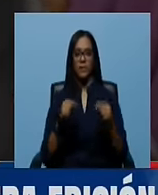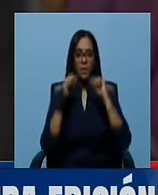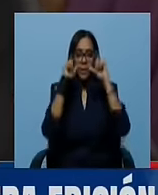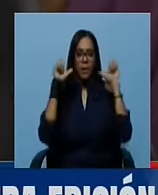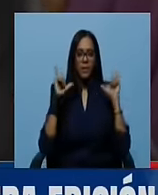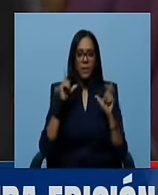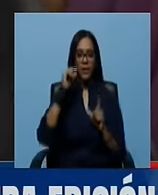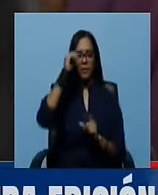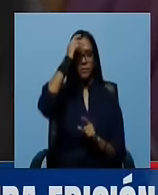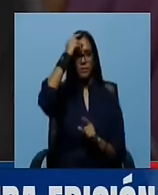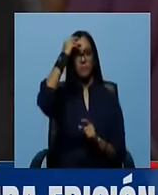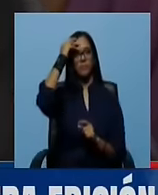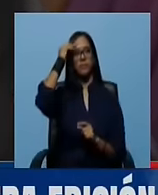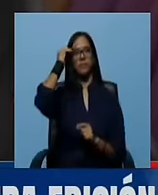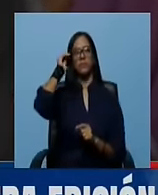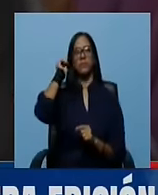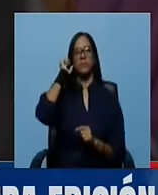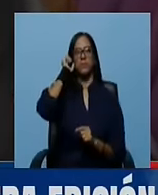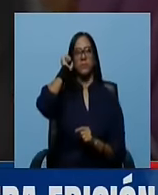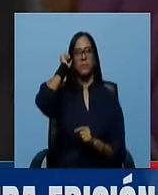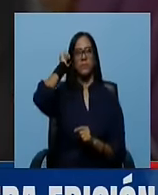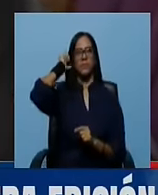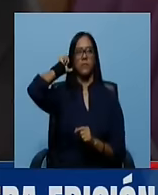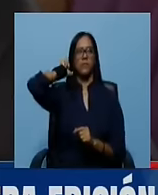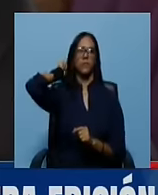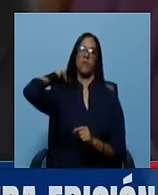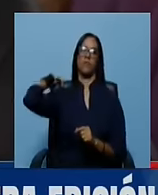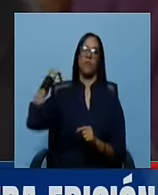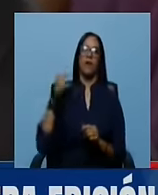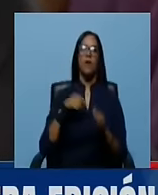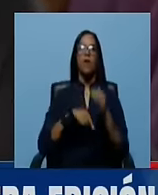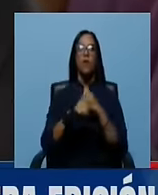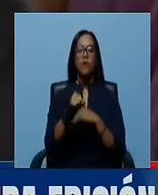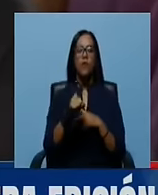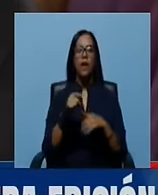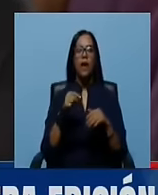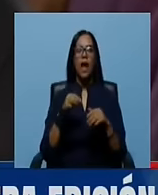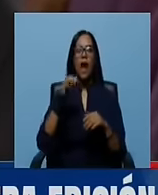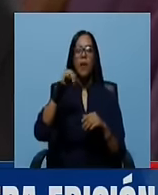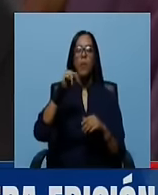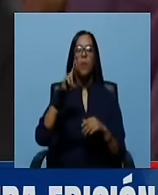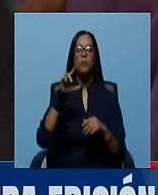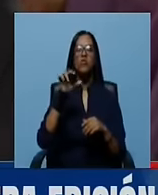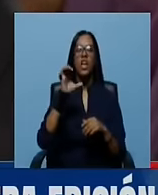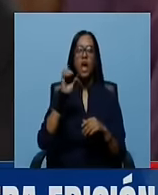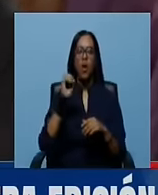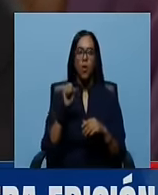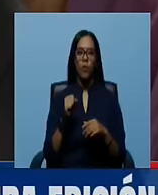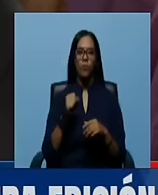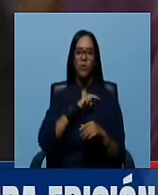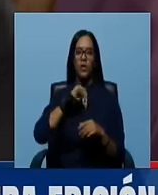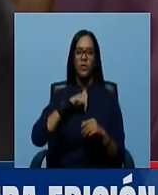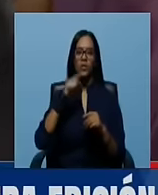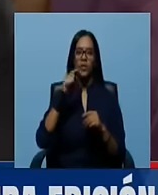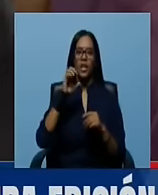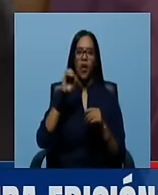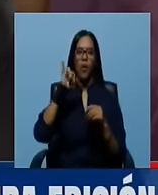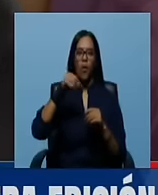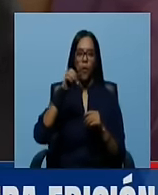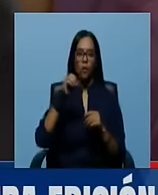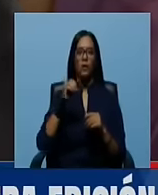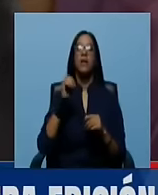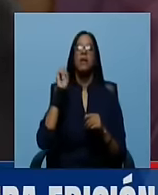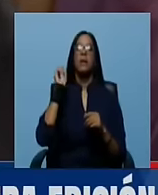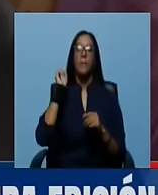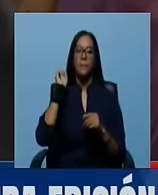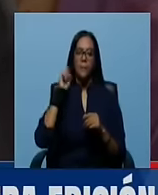maravillada. Fue al museo de Ho Chi Minh, el gran tío Ho, nuestro tío Ho, padre también